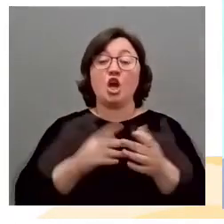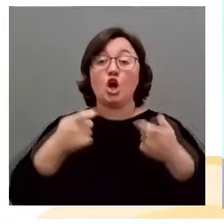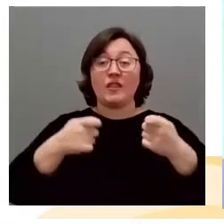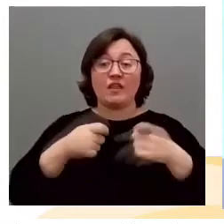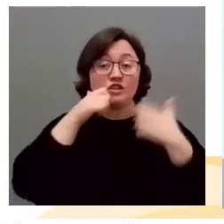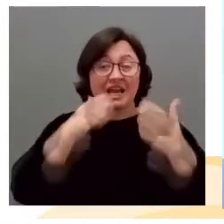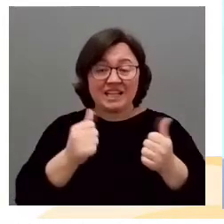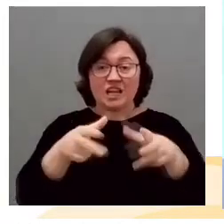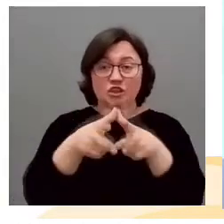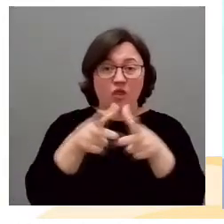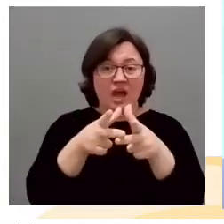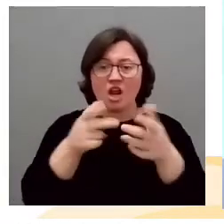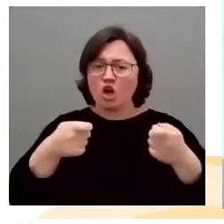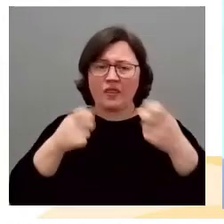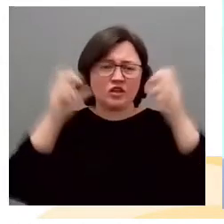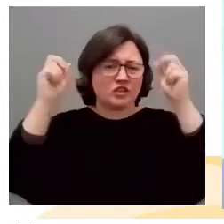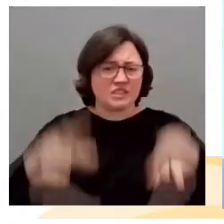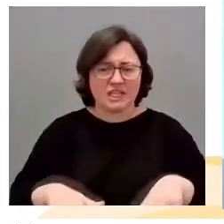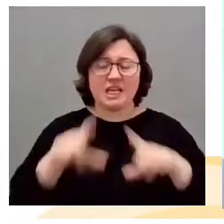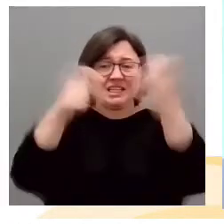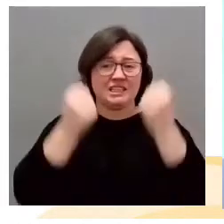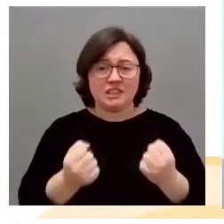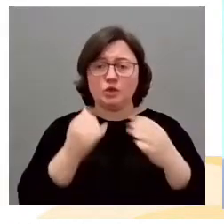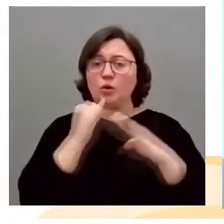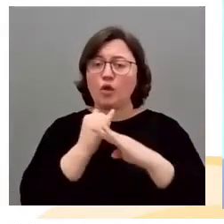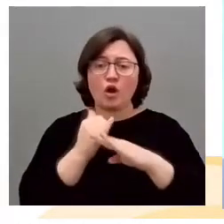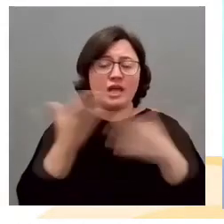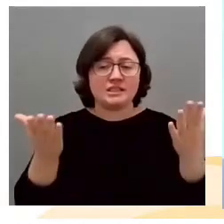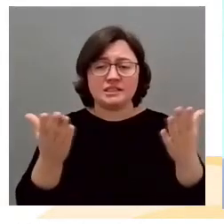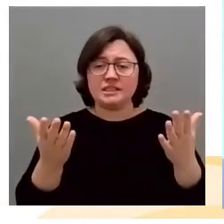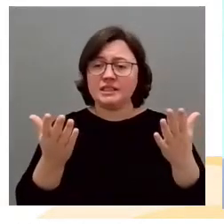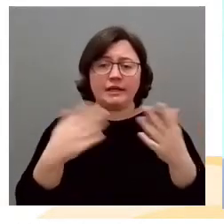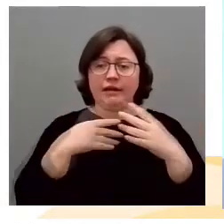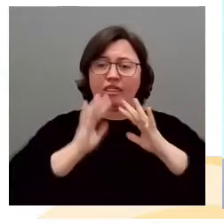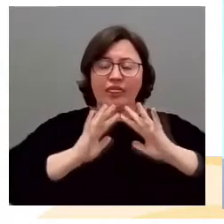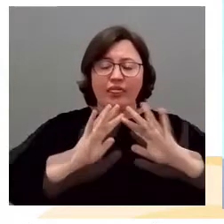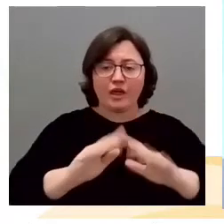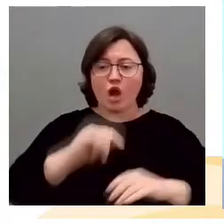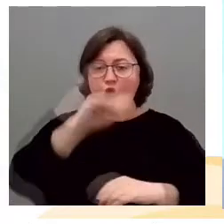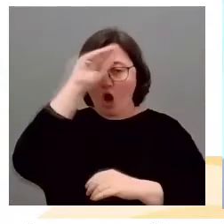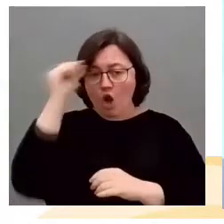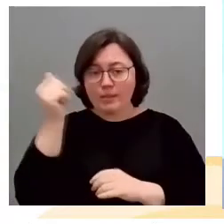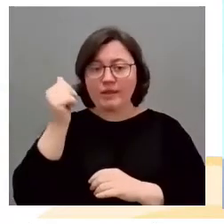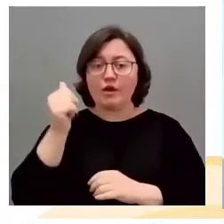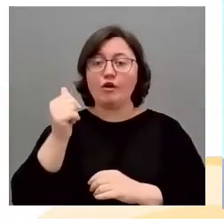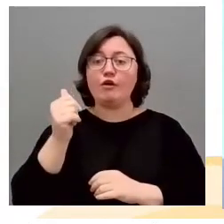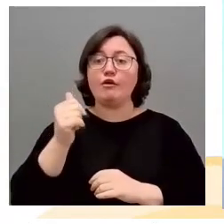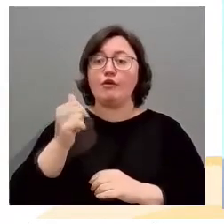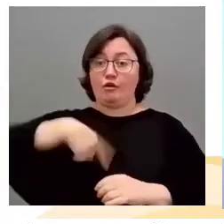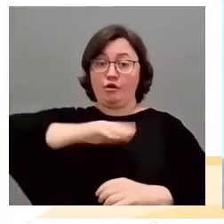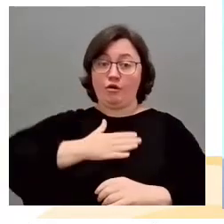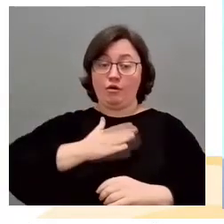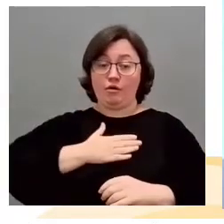y sociales de las instituciones, el olvido y el cultivo de vulnerables como nuestro.